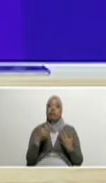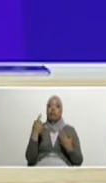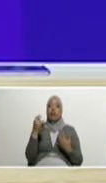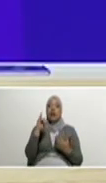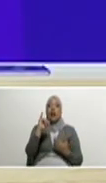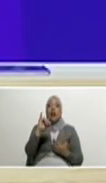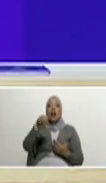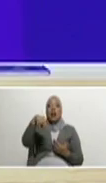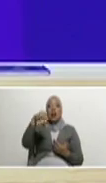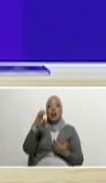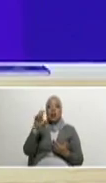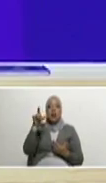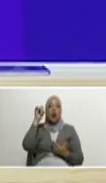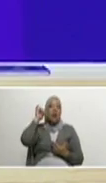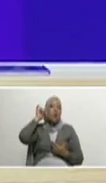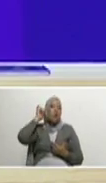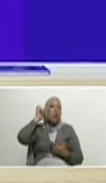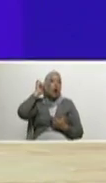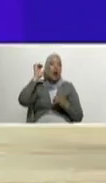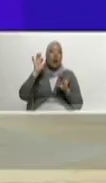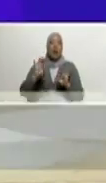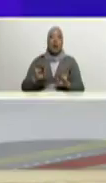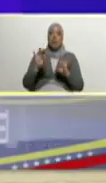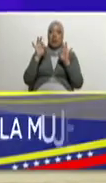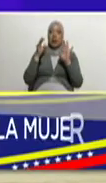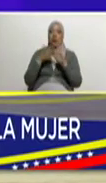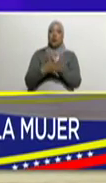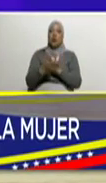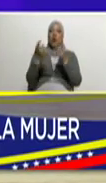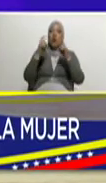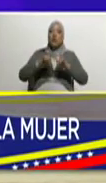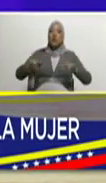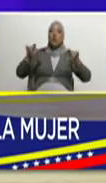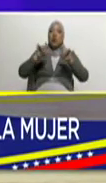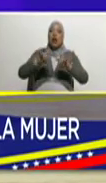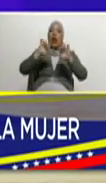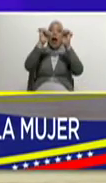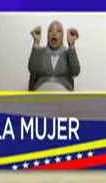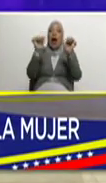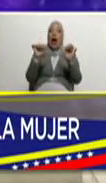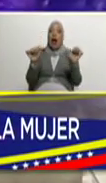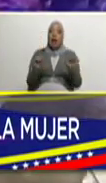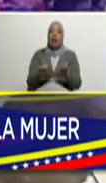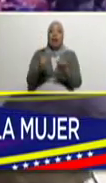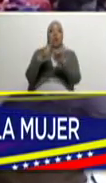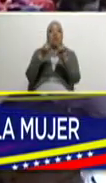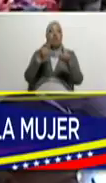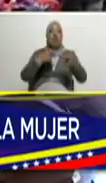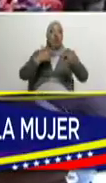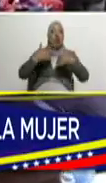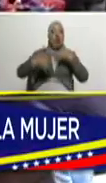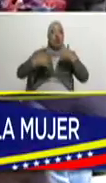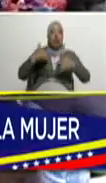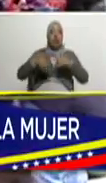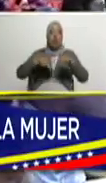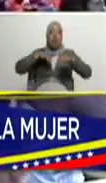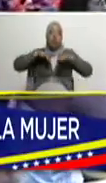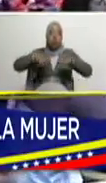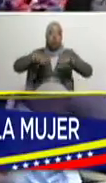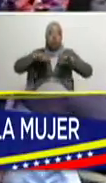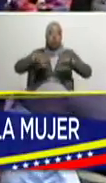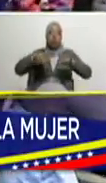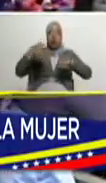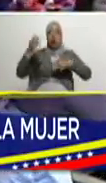INCES Mujer, programa especial para la formación en artes y oficios a la mujer venezolana de manera